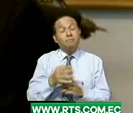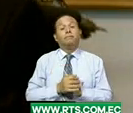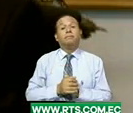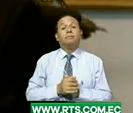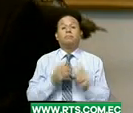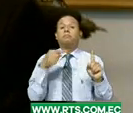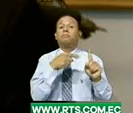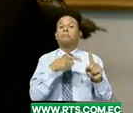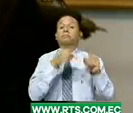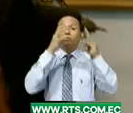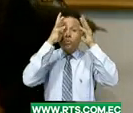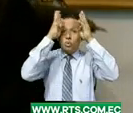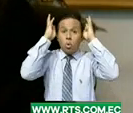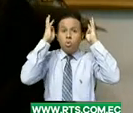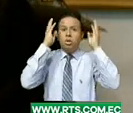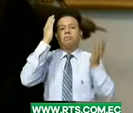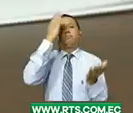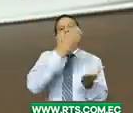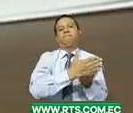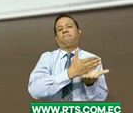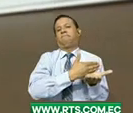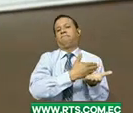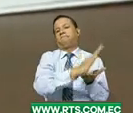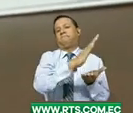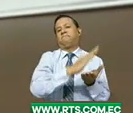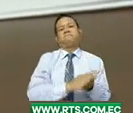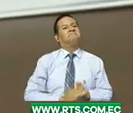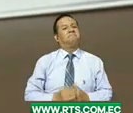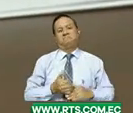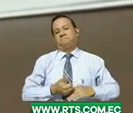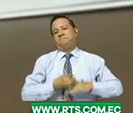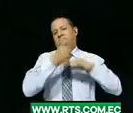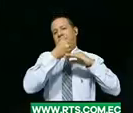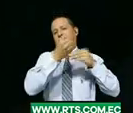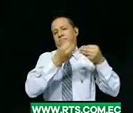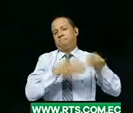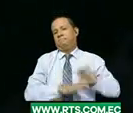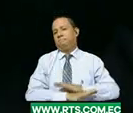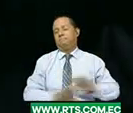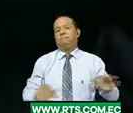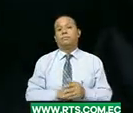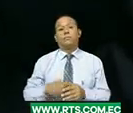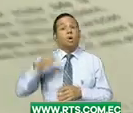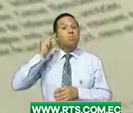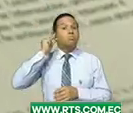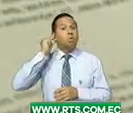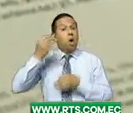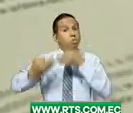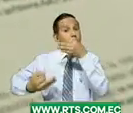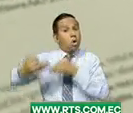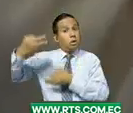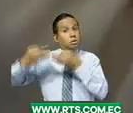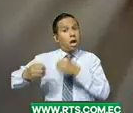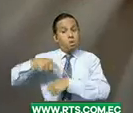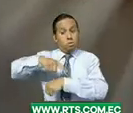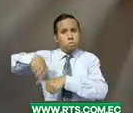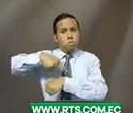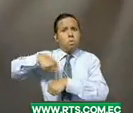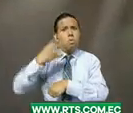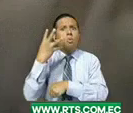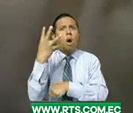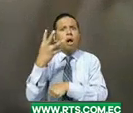Yunda quedaría fuera de la alcaldía de Quito. La jueza Grimanesa Erazo, tras 4 horas de diligencia, levantó las medidas